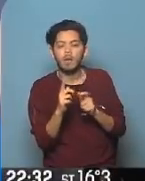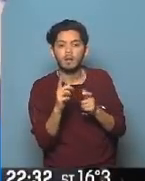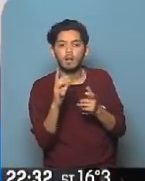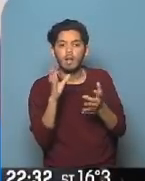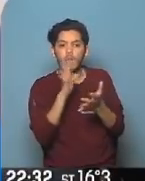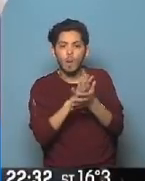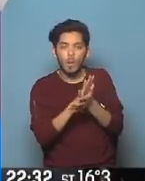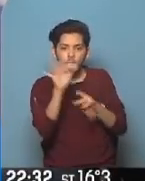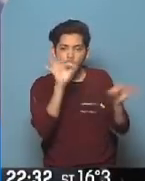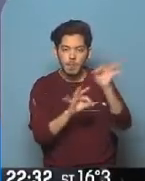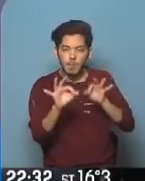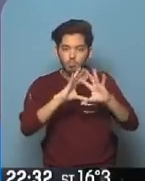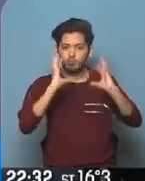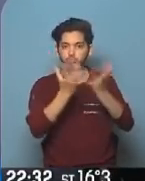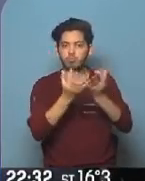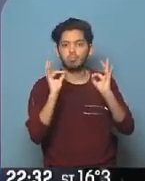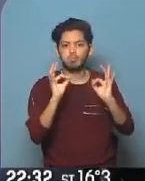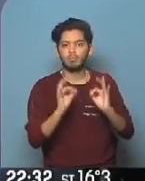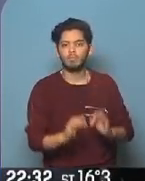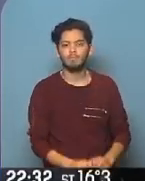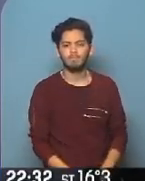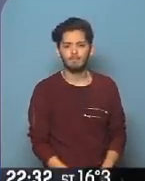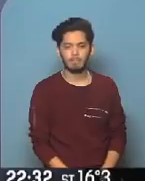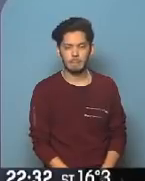estratégicos en todo el planeta.